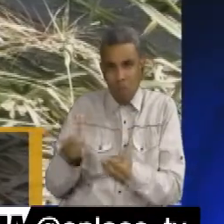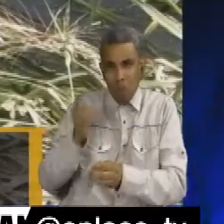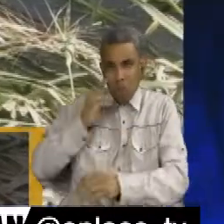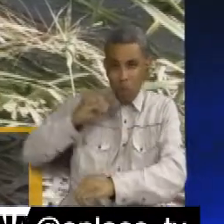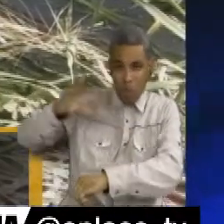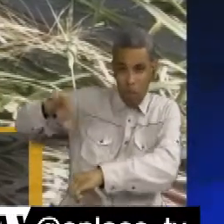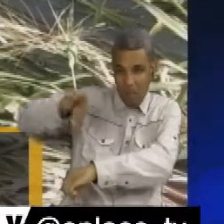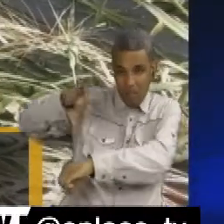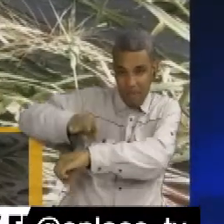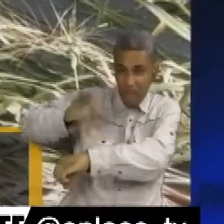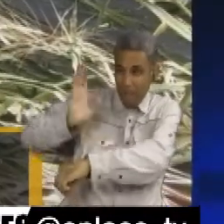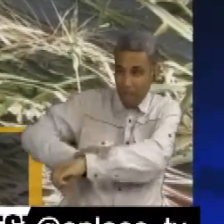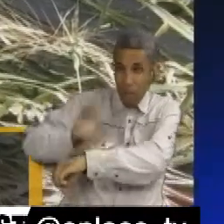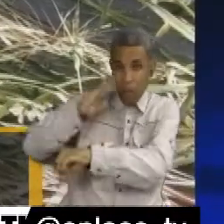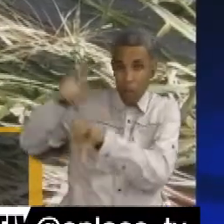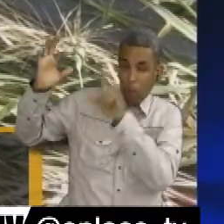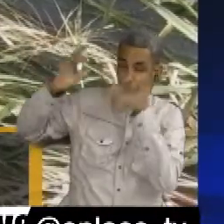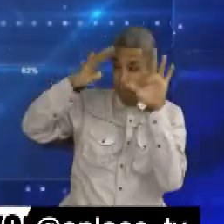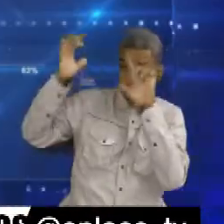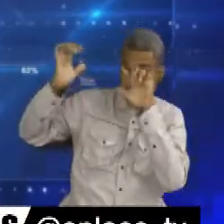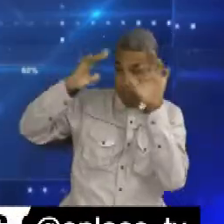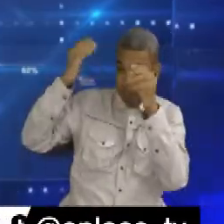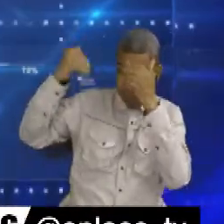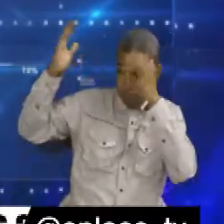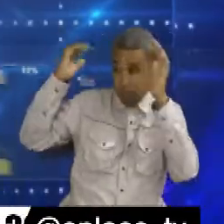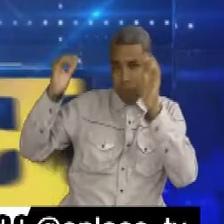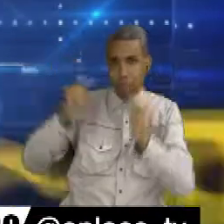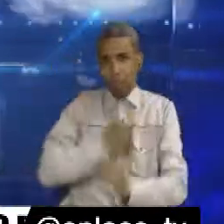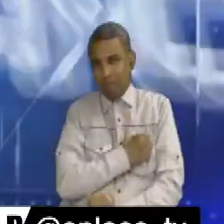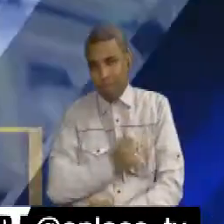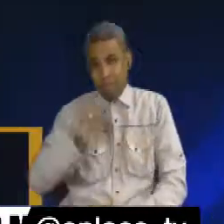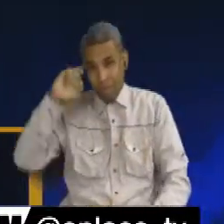piden intervención de los entes competentes.